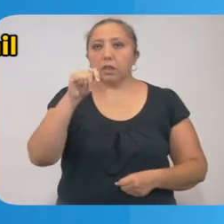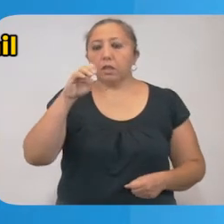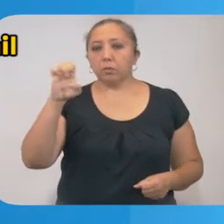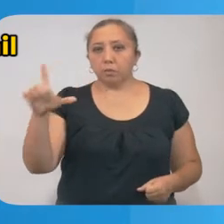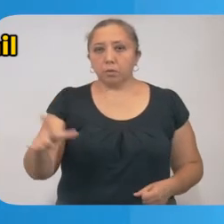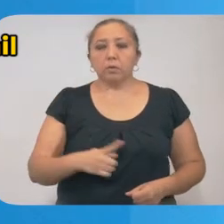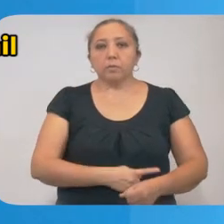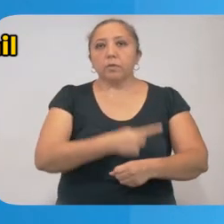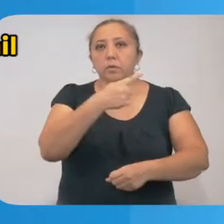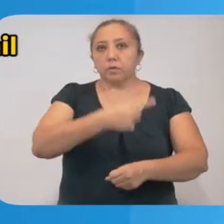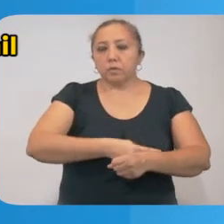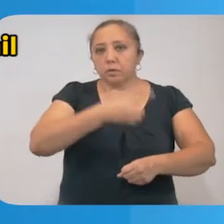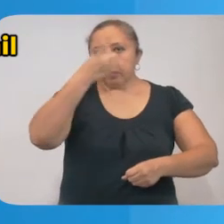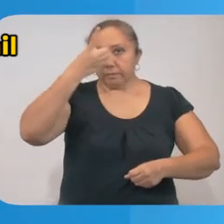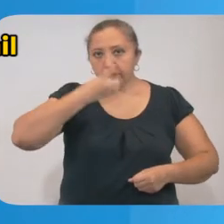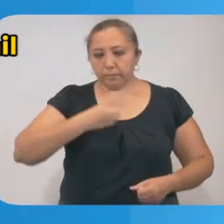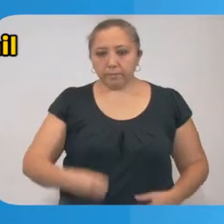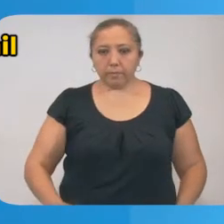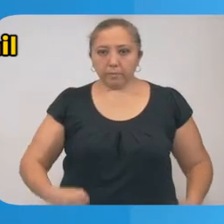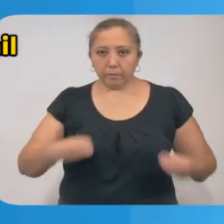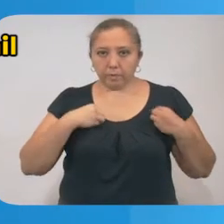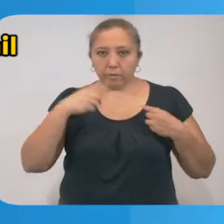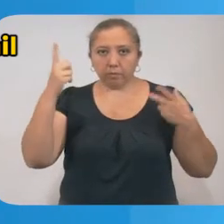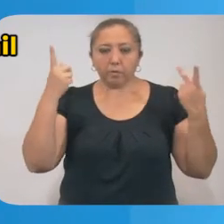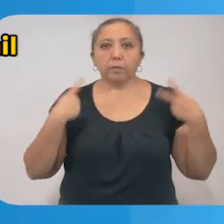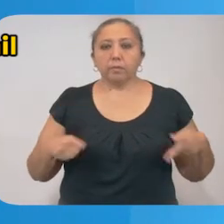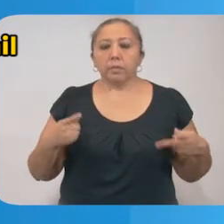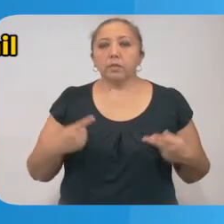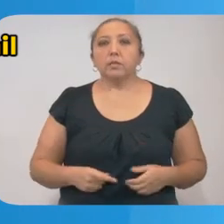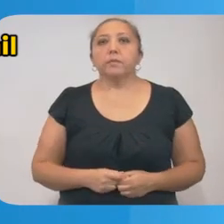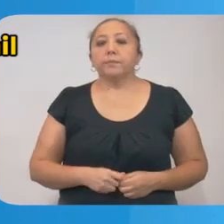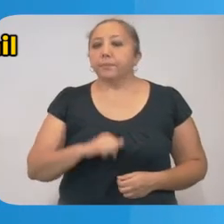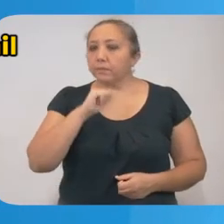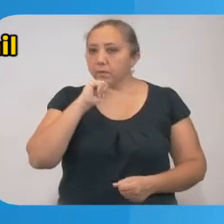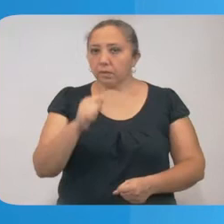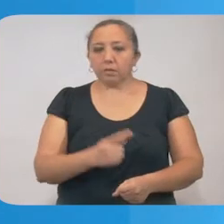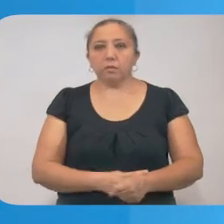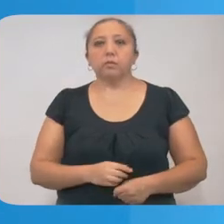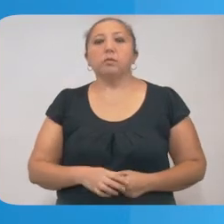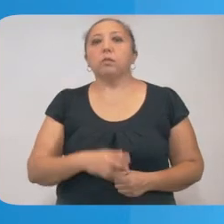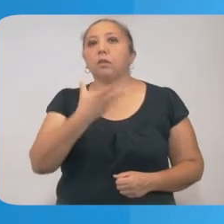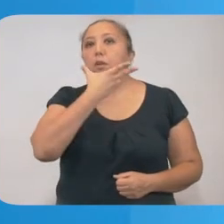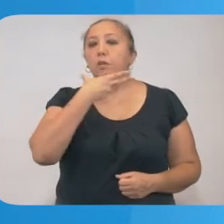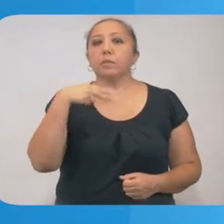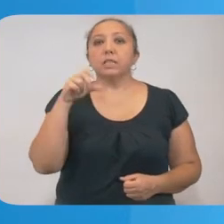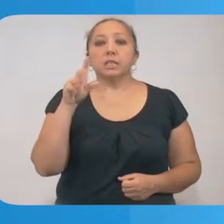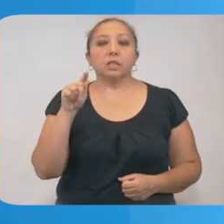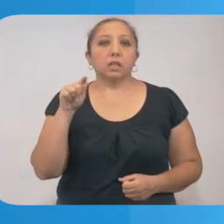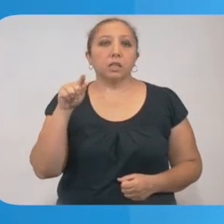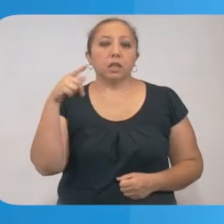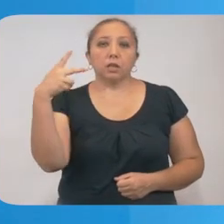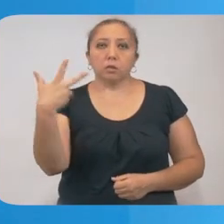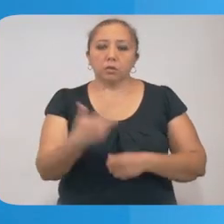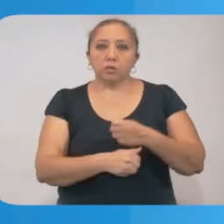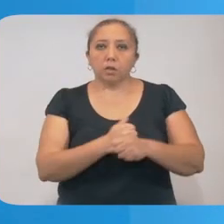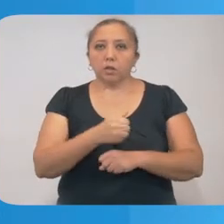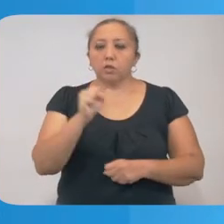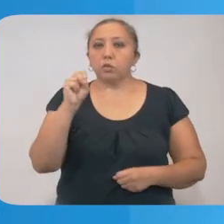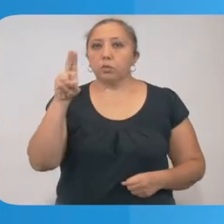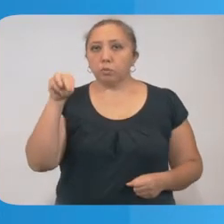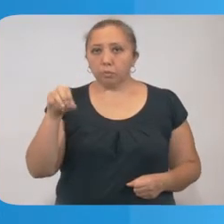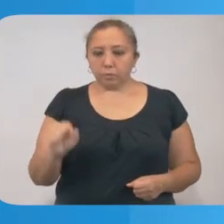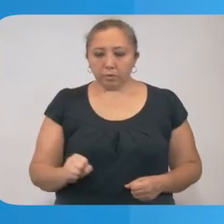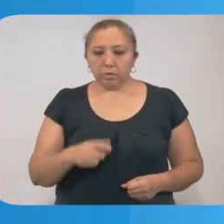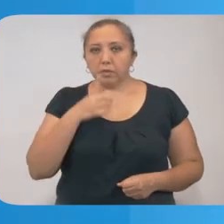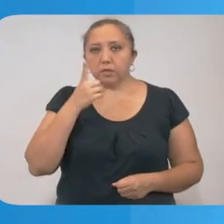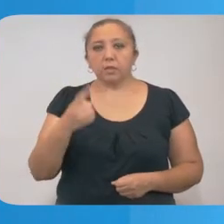con hipertensión y diabetes. Vivía con un contacto, asintomático. Hombre de 78 años de Suma, sin